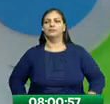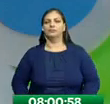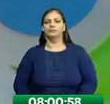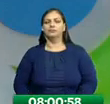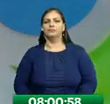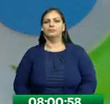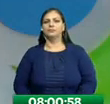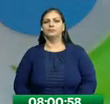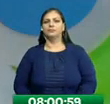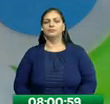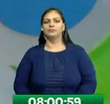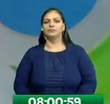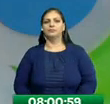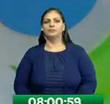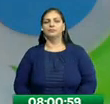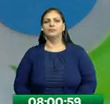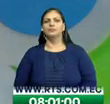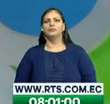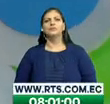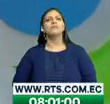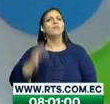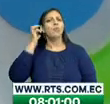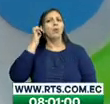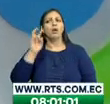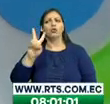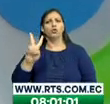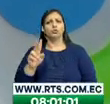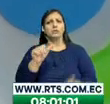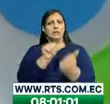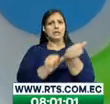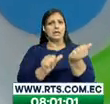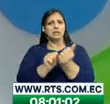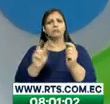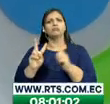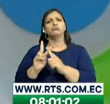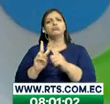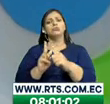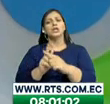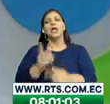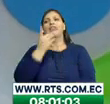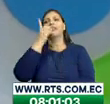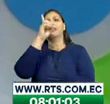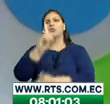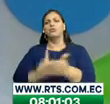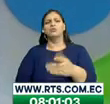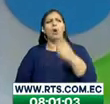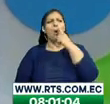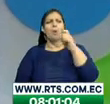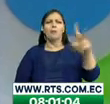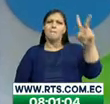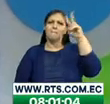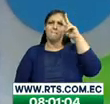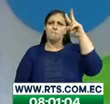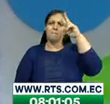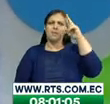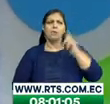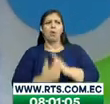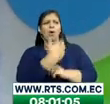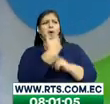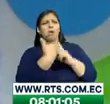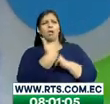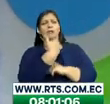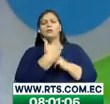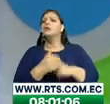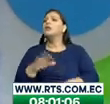Comentamos ahora que dos hermanas denunciaron haber sido escopolaminadas por un sujeto que las engañó